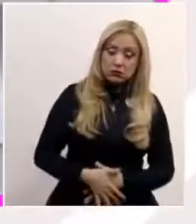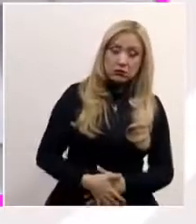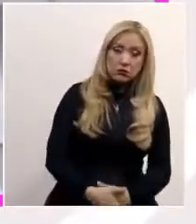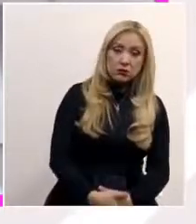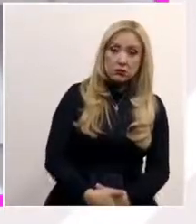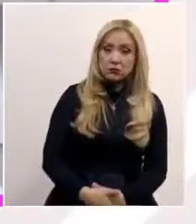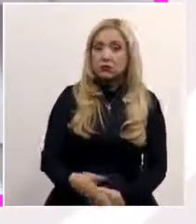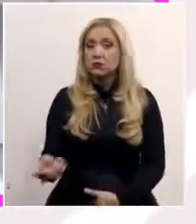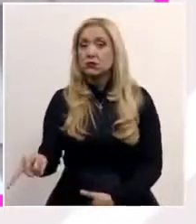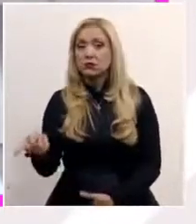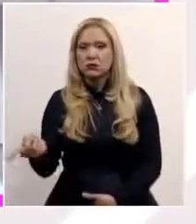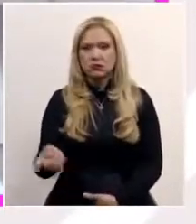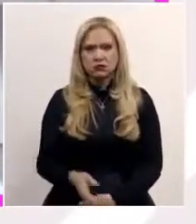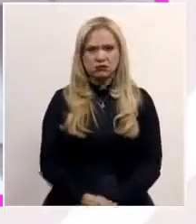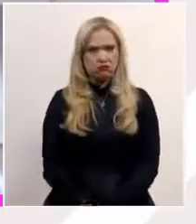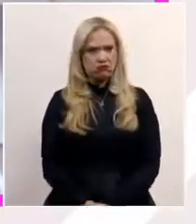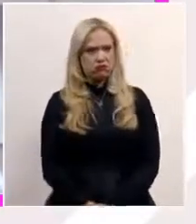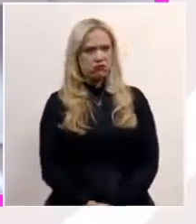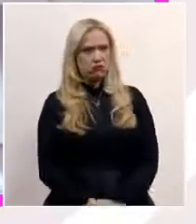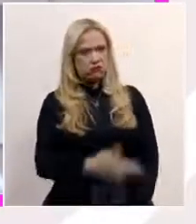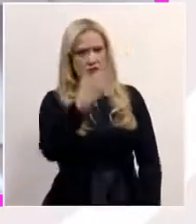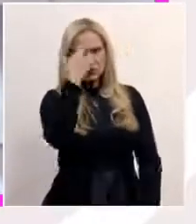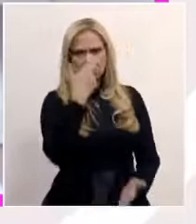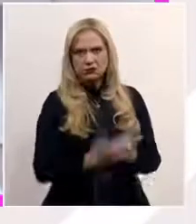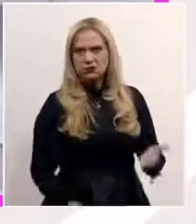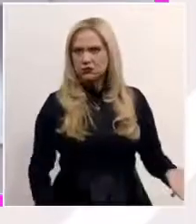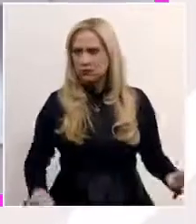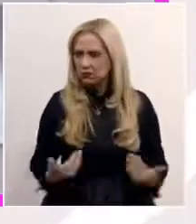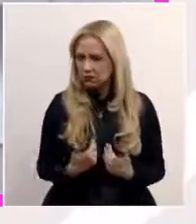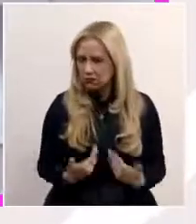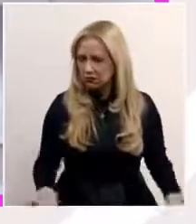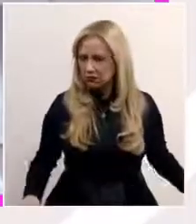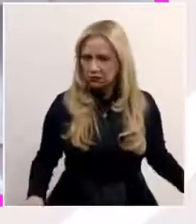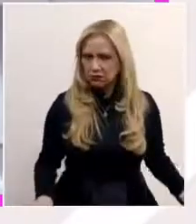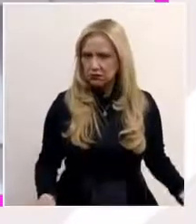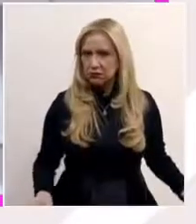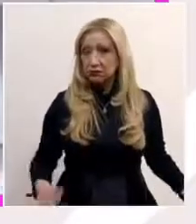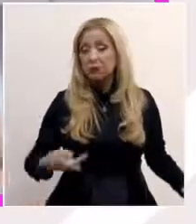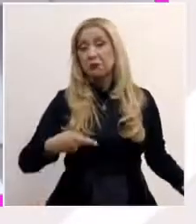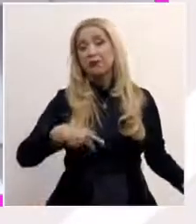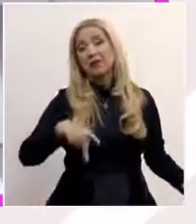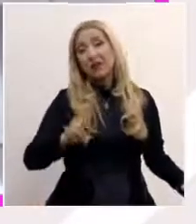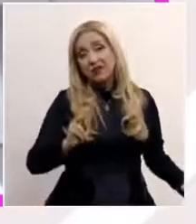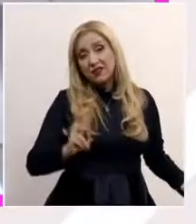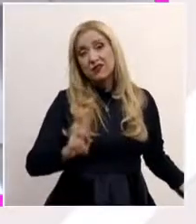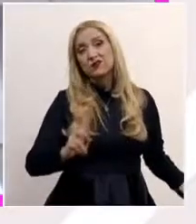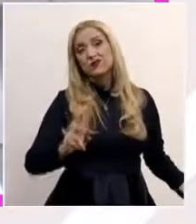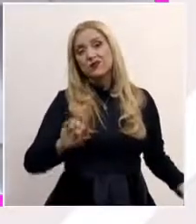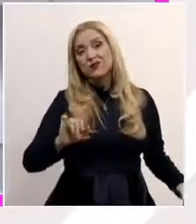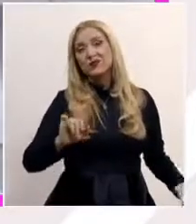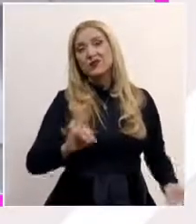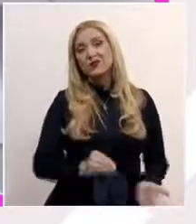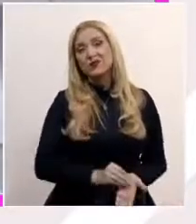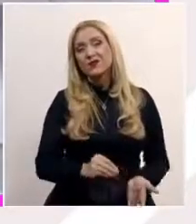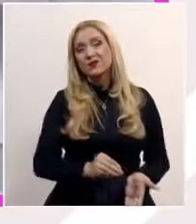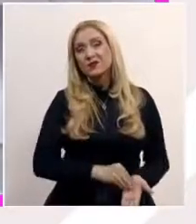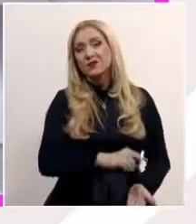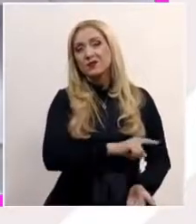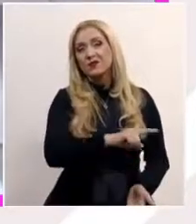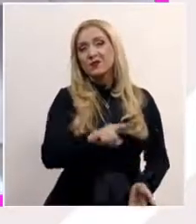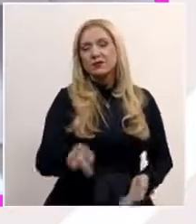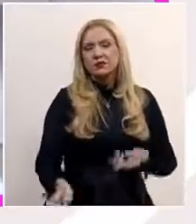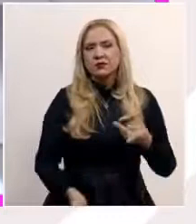preguntar si está embarazada, de todos modos, cuando es evidente o cuando de alguna forma la empresa se entera,